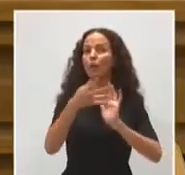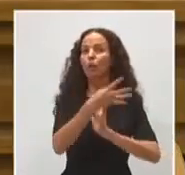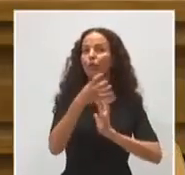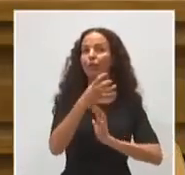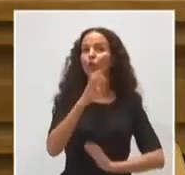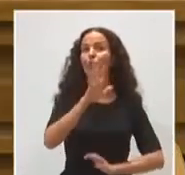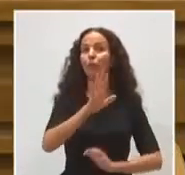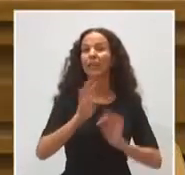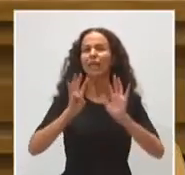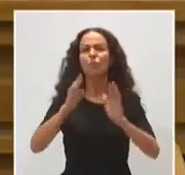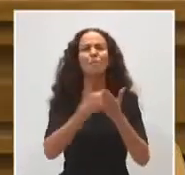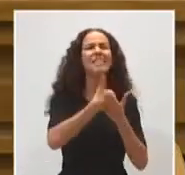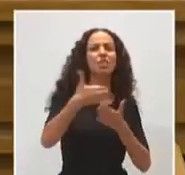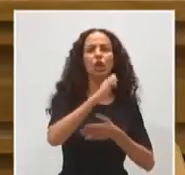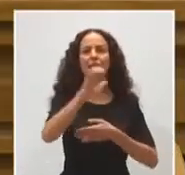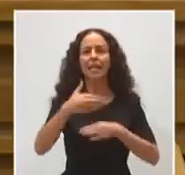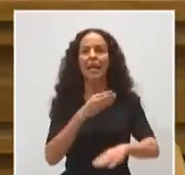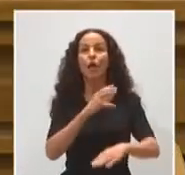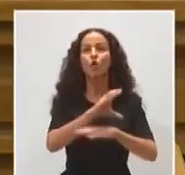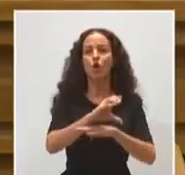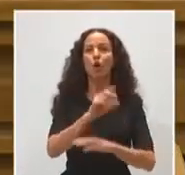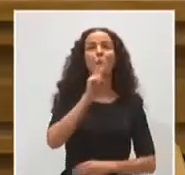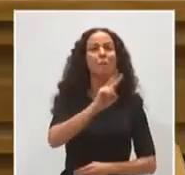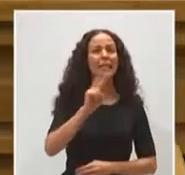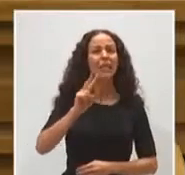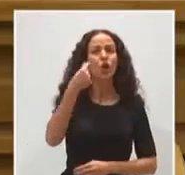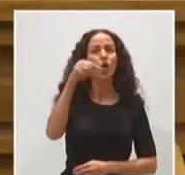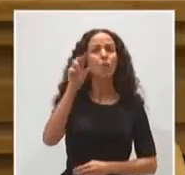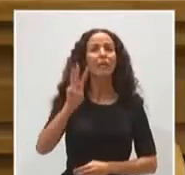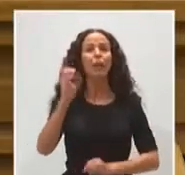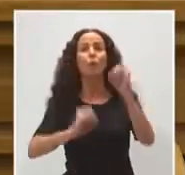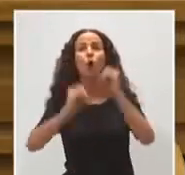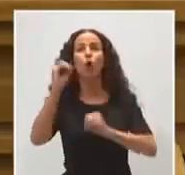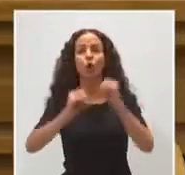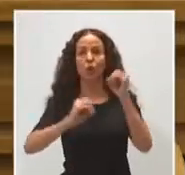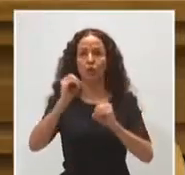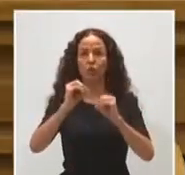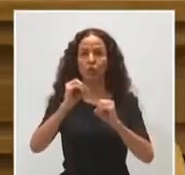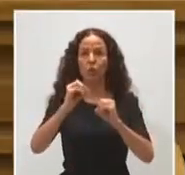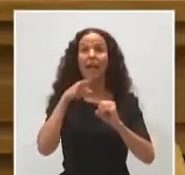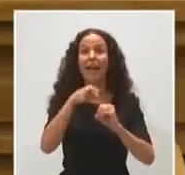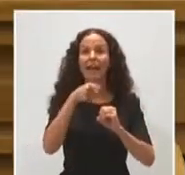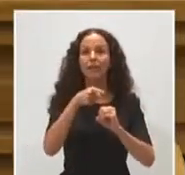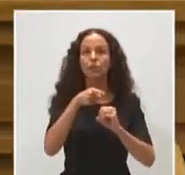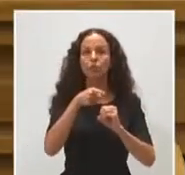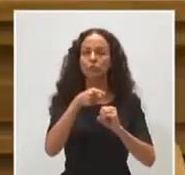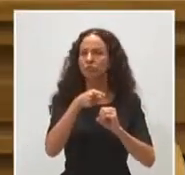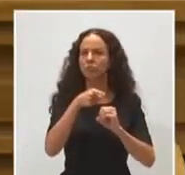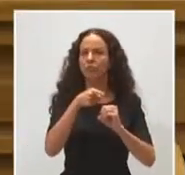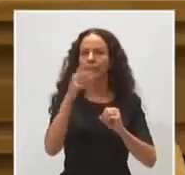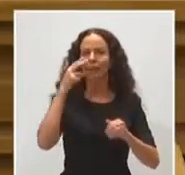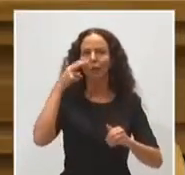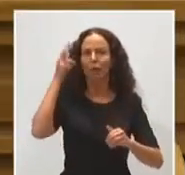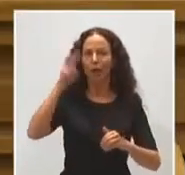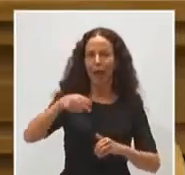459 millones de euros un 22,3 por ciento al menos éstos reconocerán conmigo de que además de ser